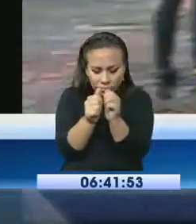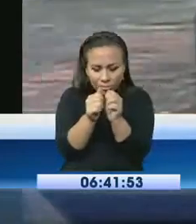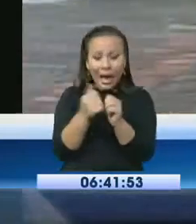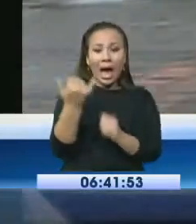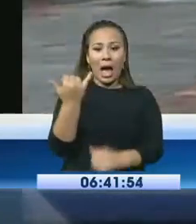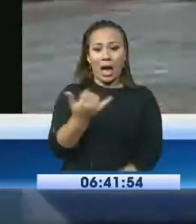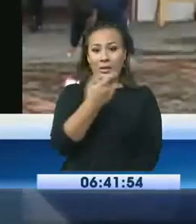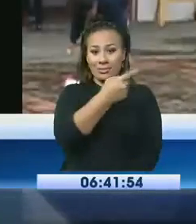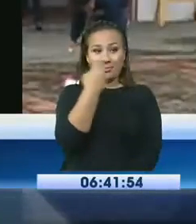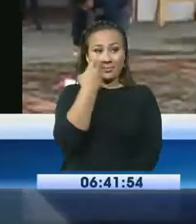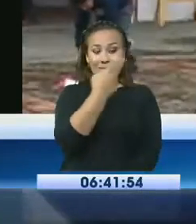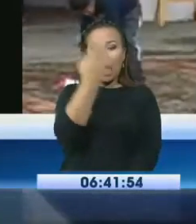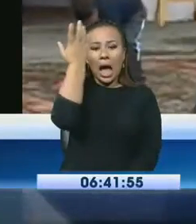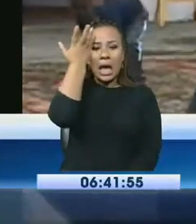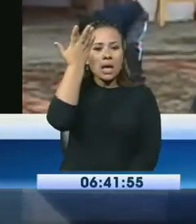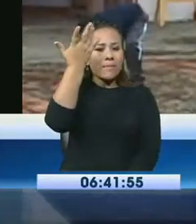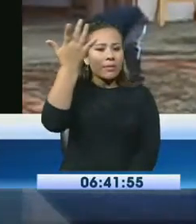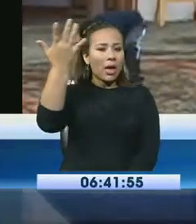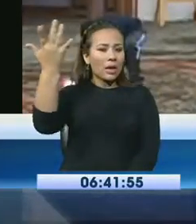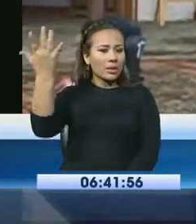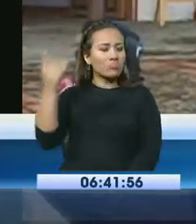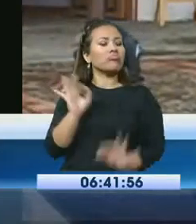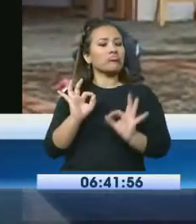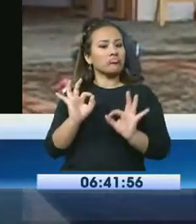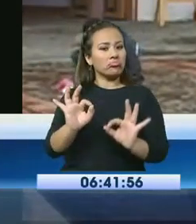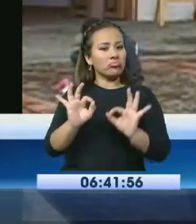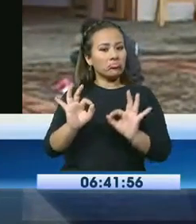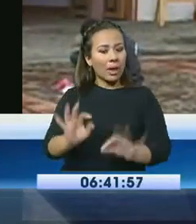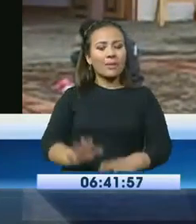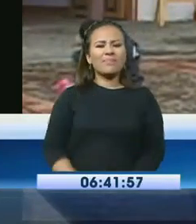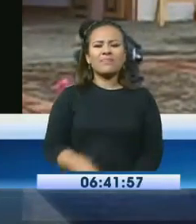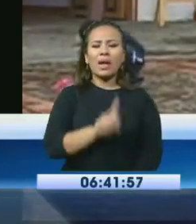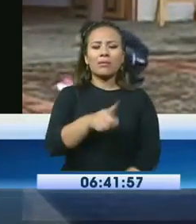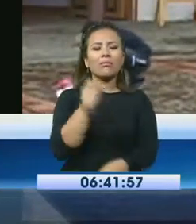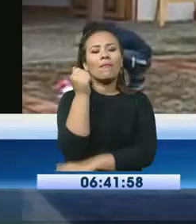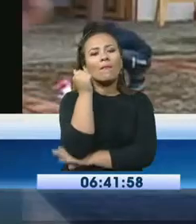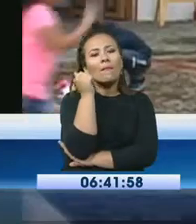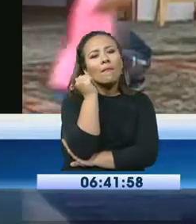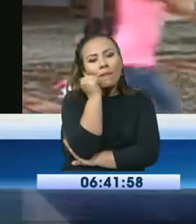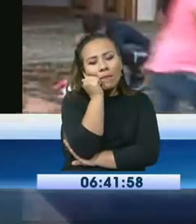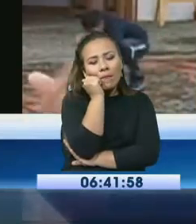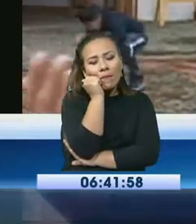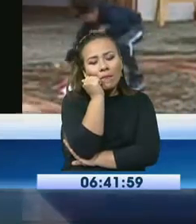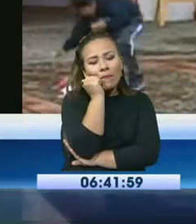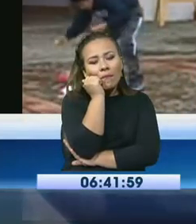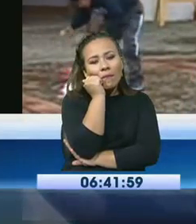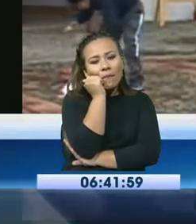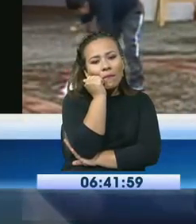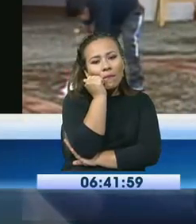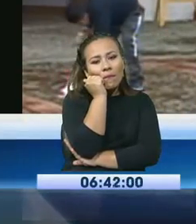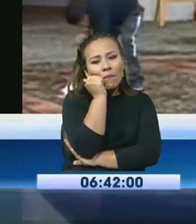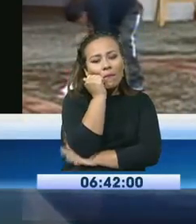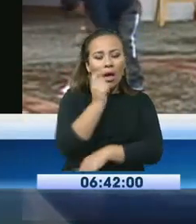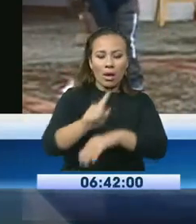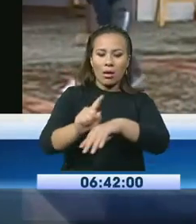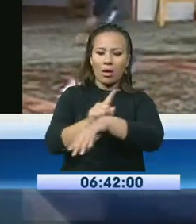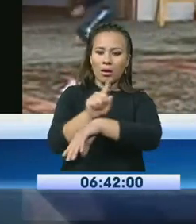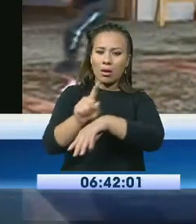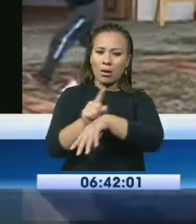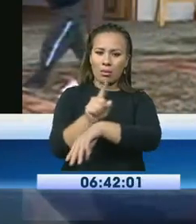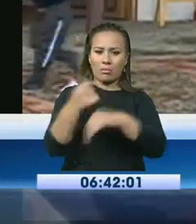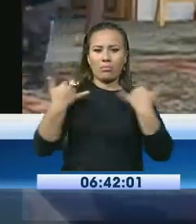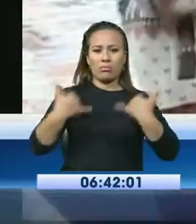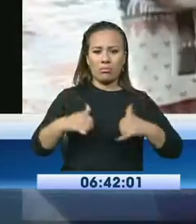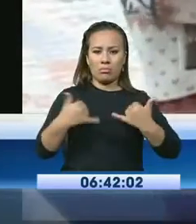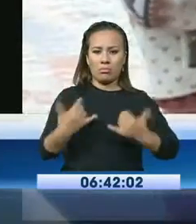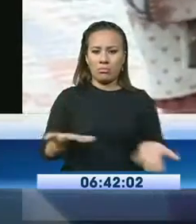ilimitada bueno yo les veo de alguna manera con sedentarismo recuerda esta parte no sólo de las horas que podaba negativamente sino